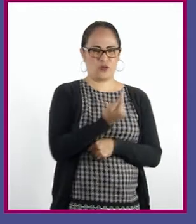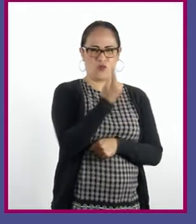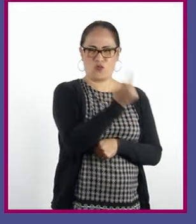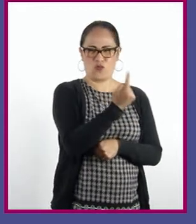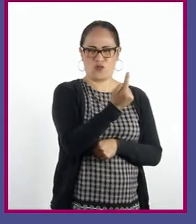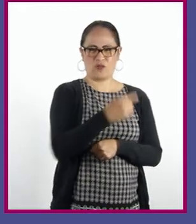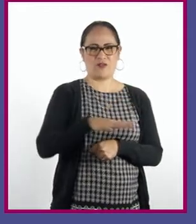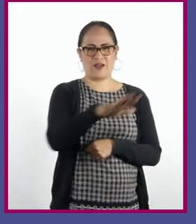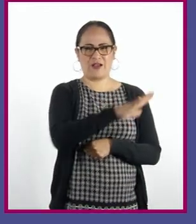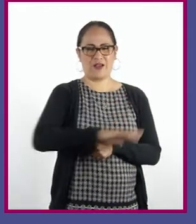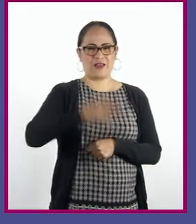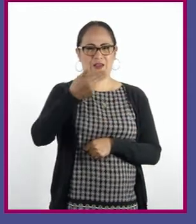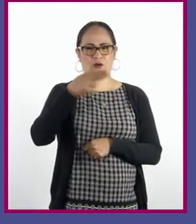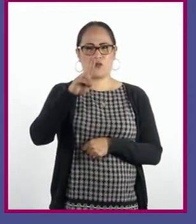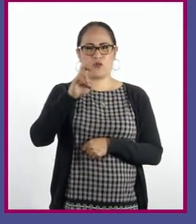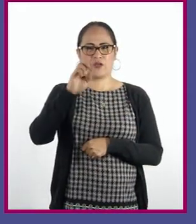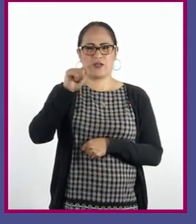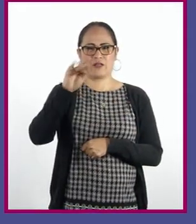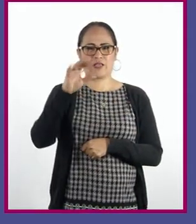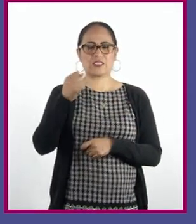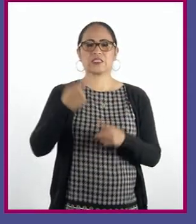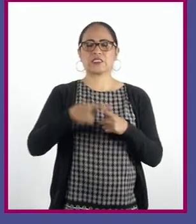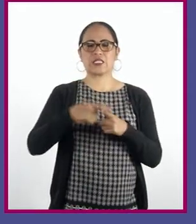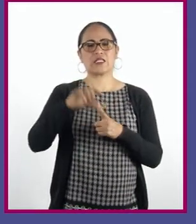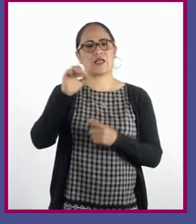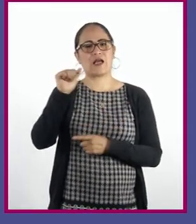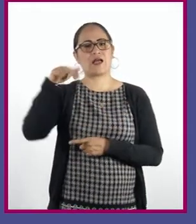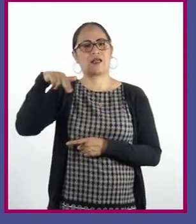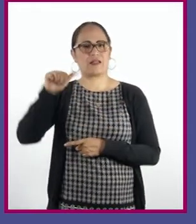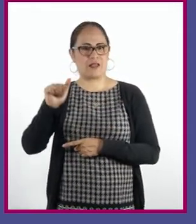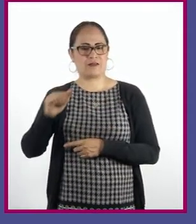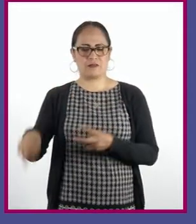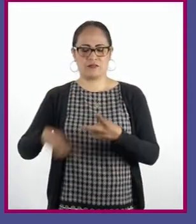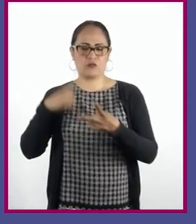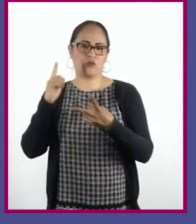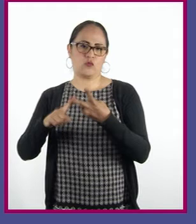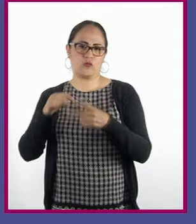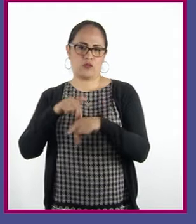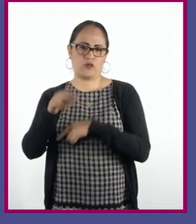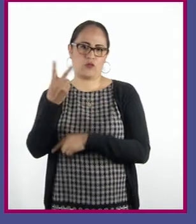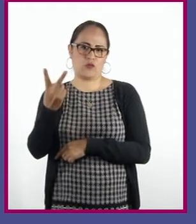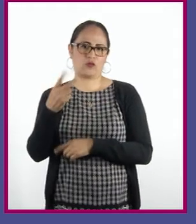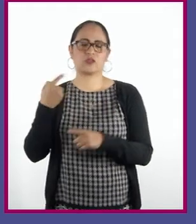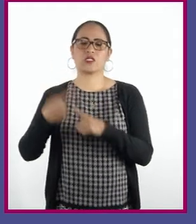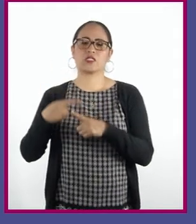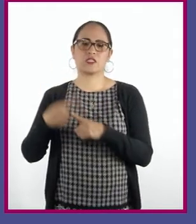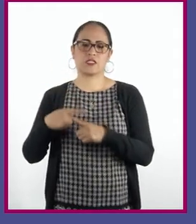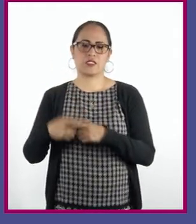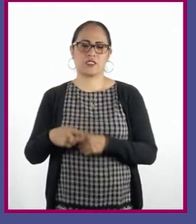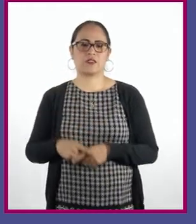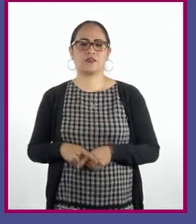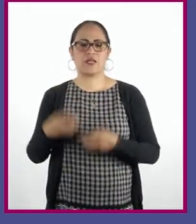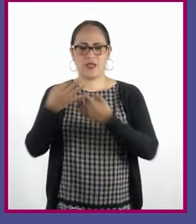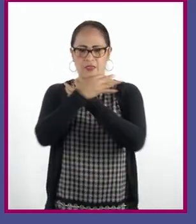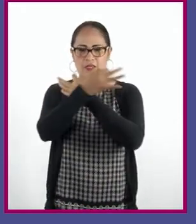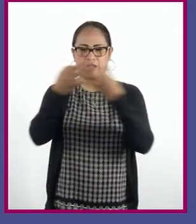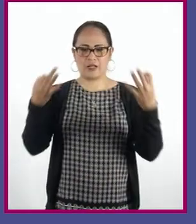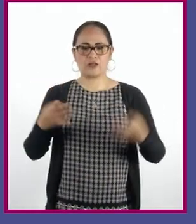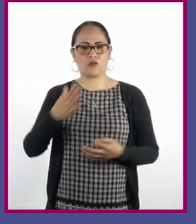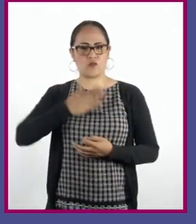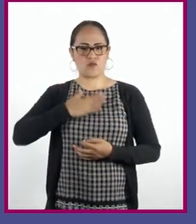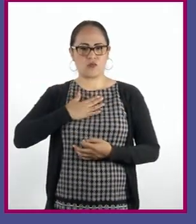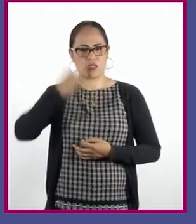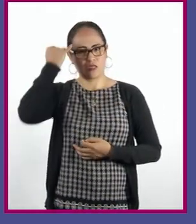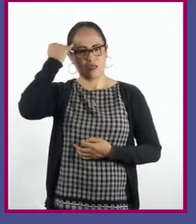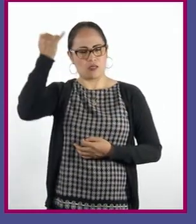del condominio Las Huertas, es Ana María Sánchez Ayala. Y en la carta 2, correspondiente a la declaración de